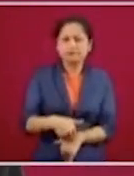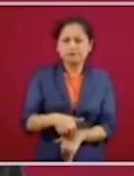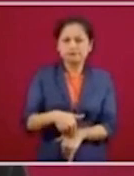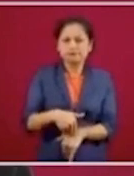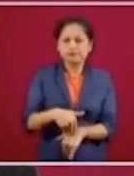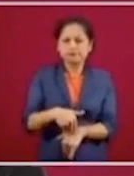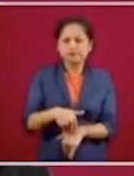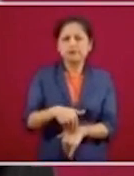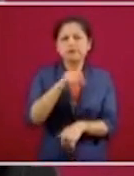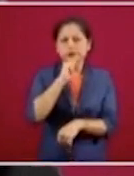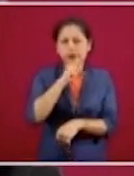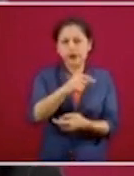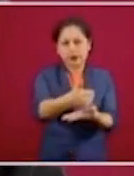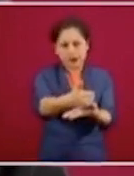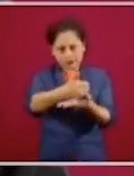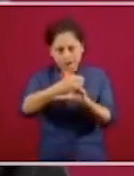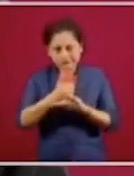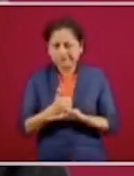nos ha ayudado